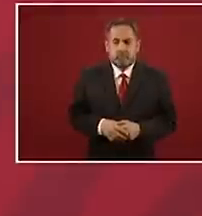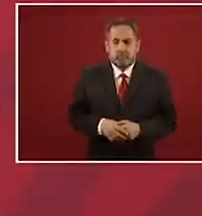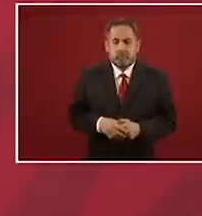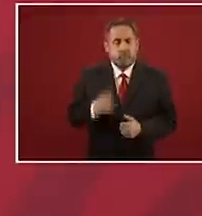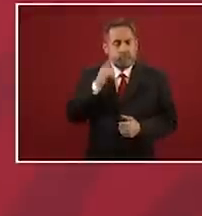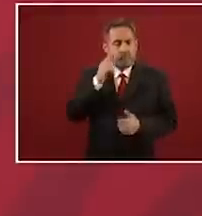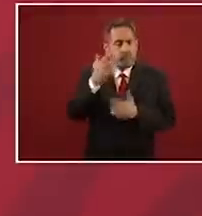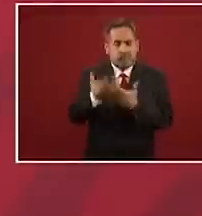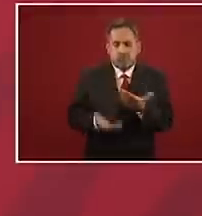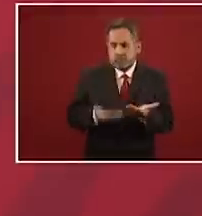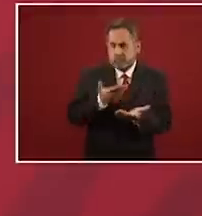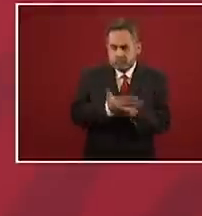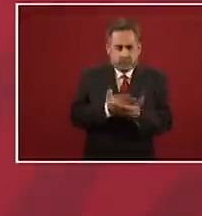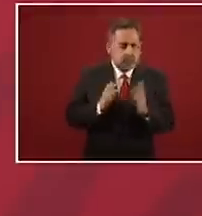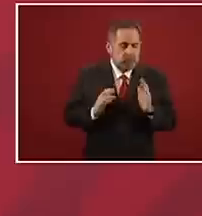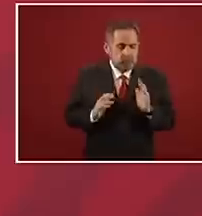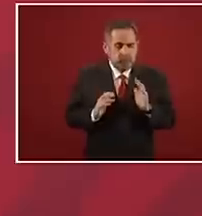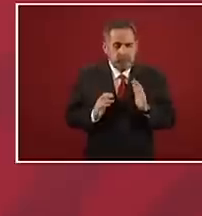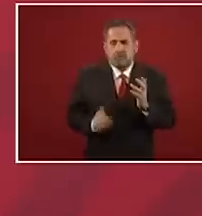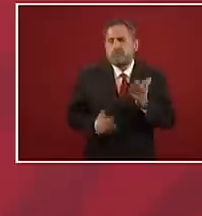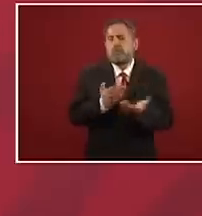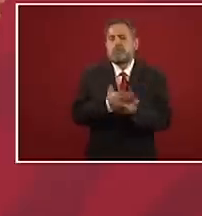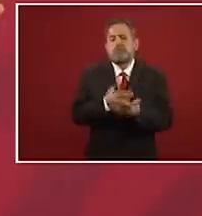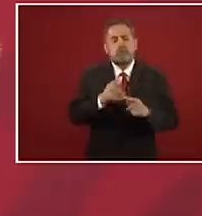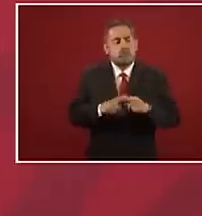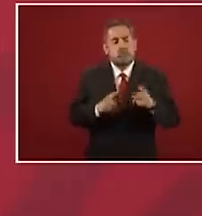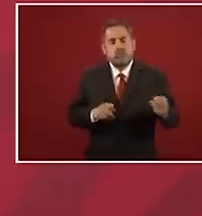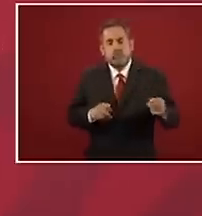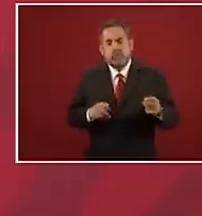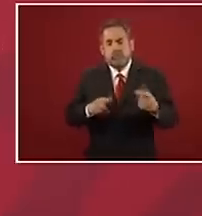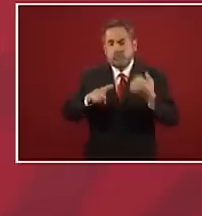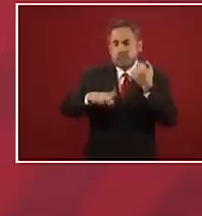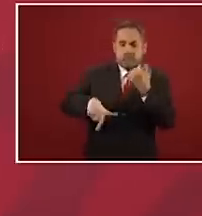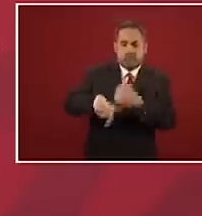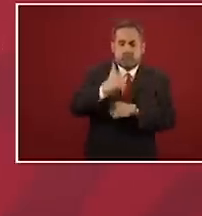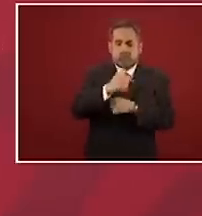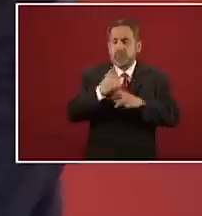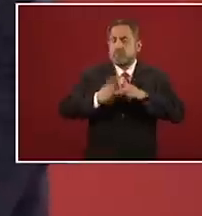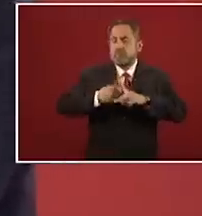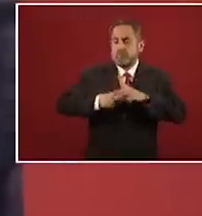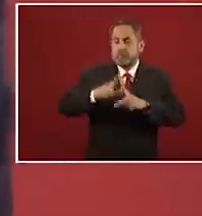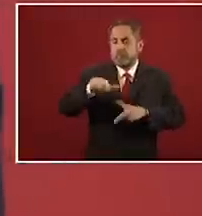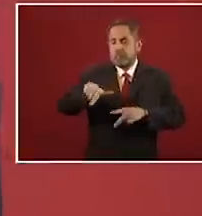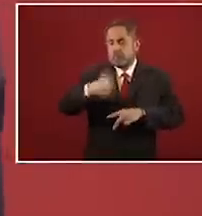la propuesta, sí, la propuesta es 12 partes